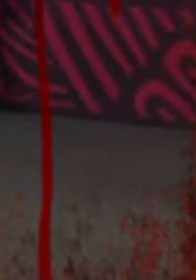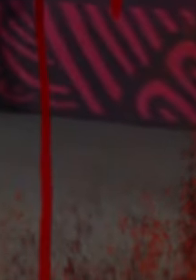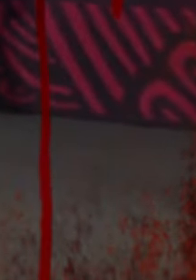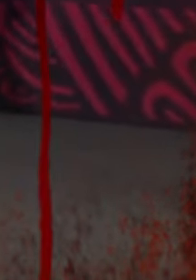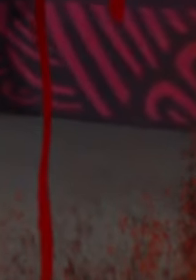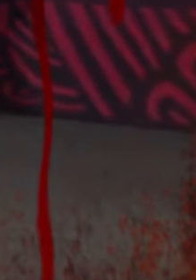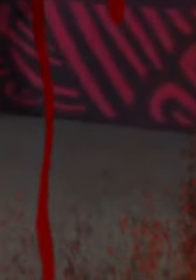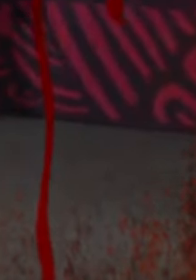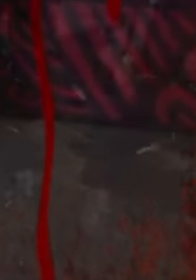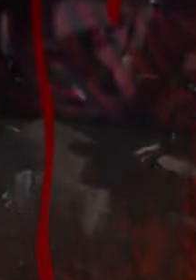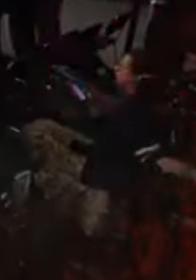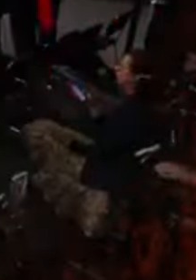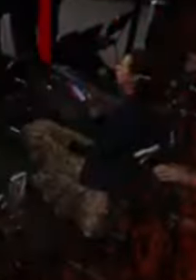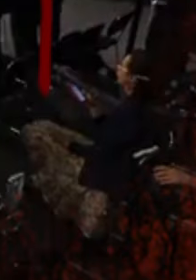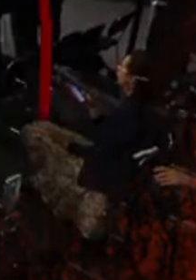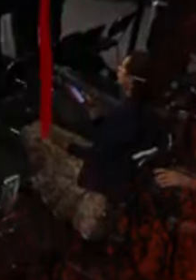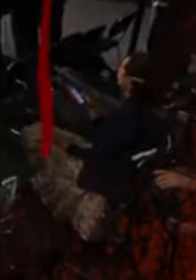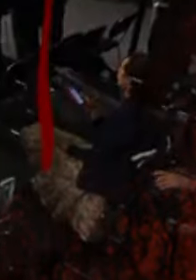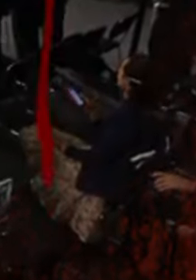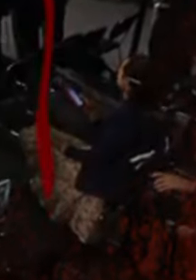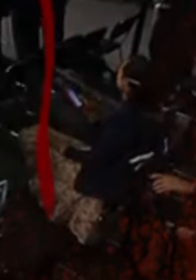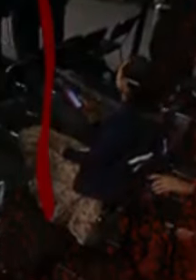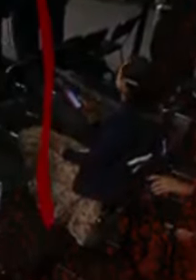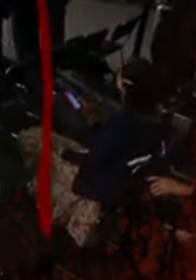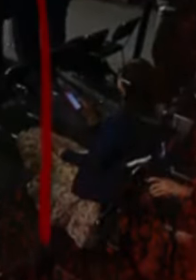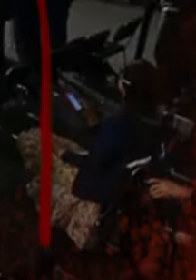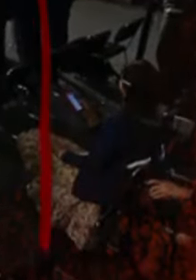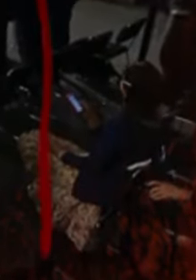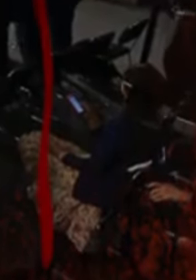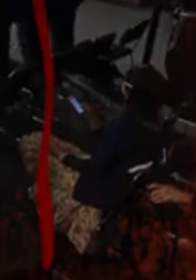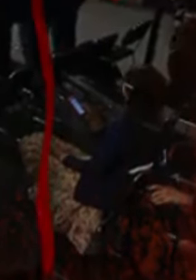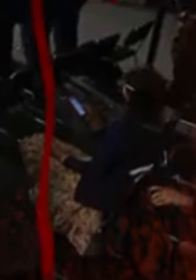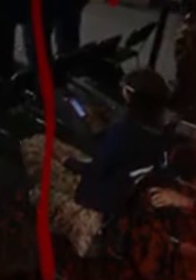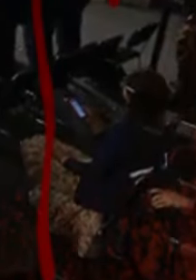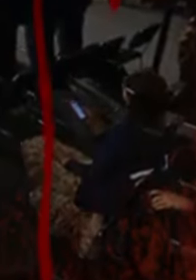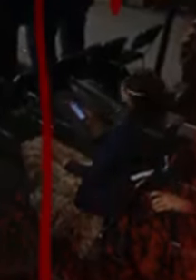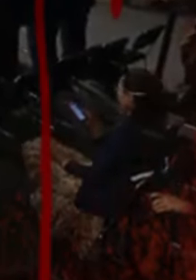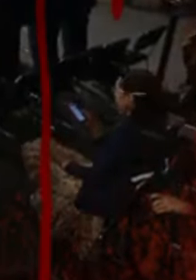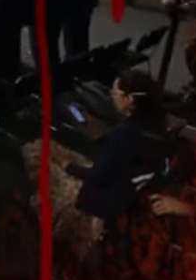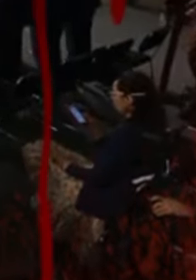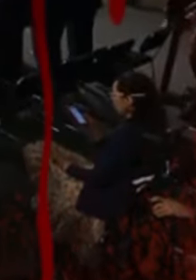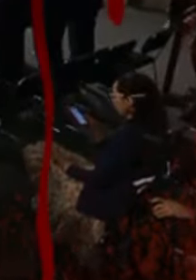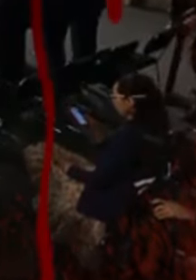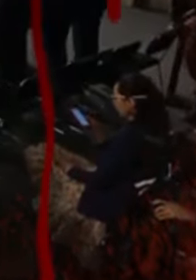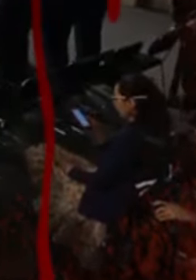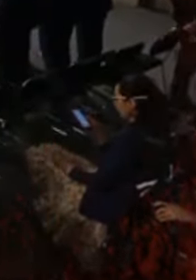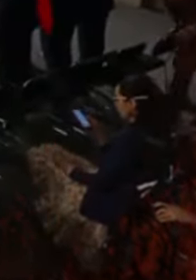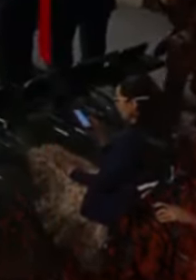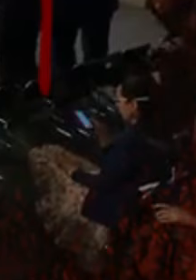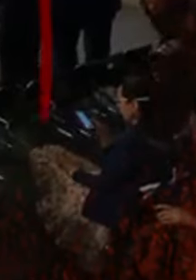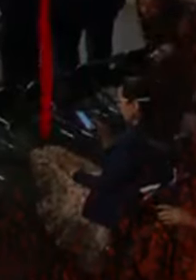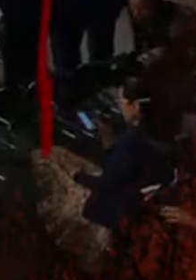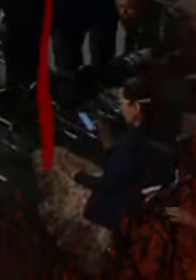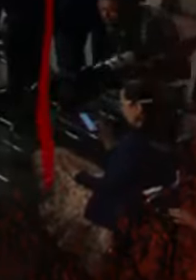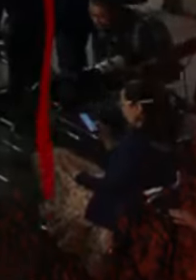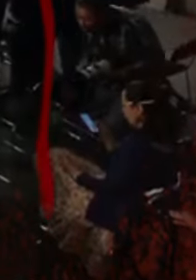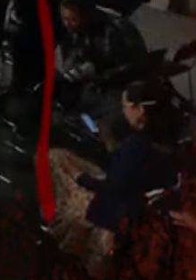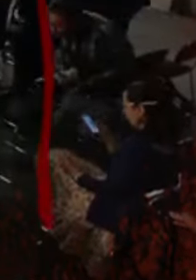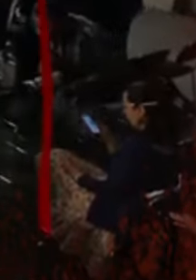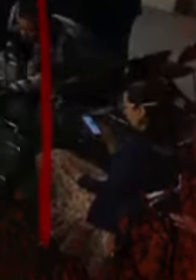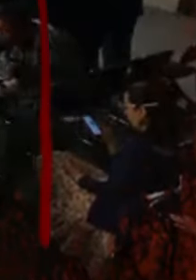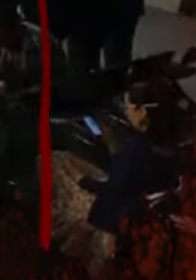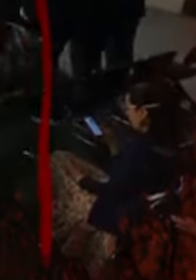de la organización delictiva de la secta. Es chistoso porque apenas va entrando el infame Merolico y se ponen a aplaudirle. Es